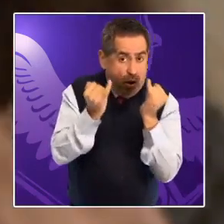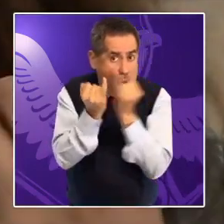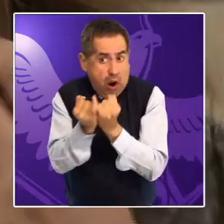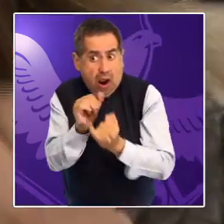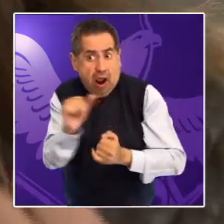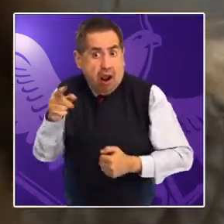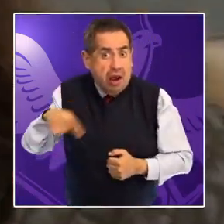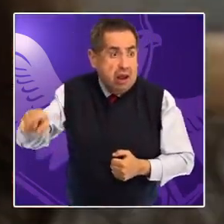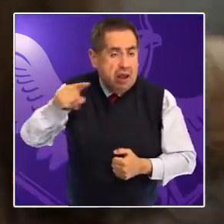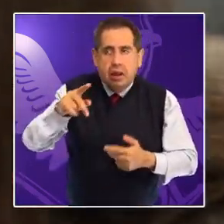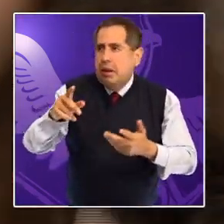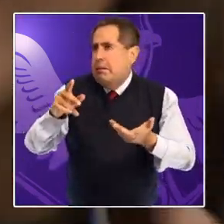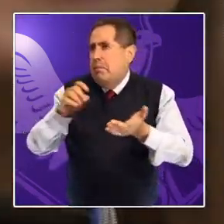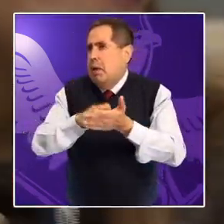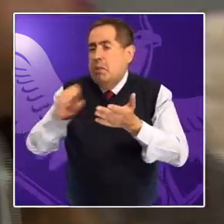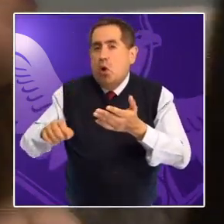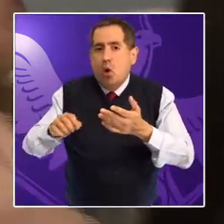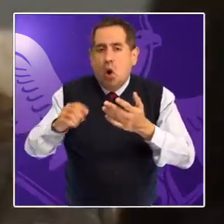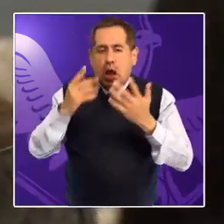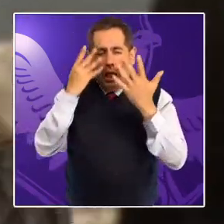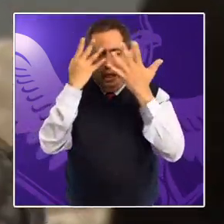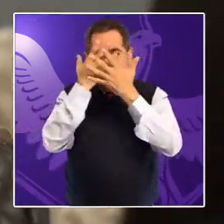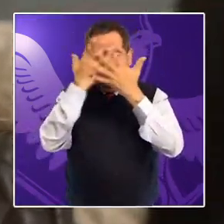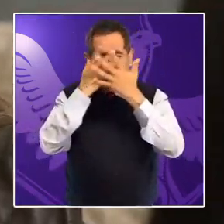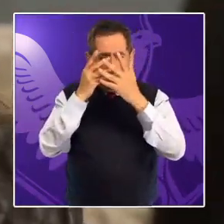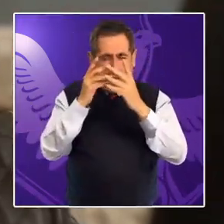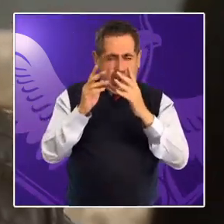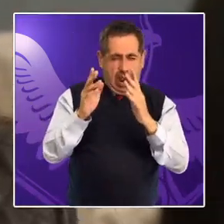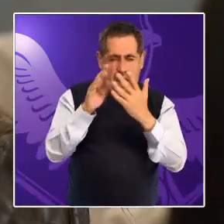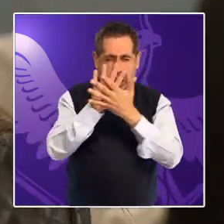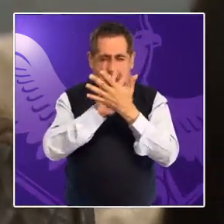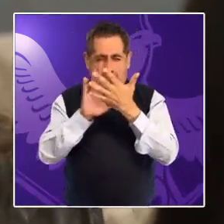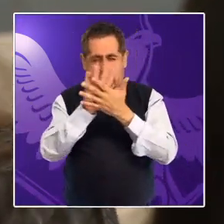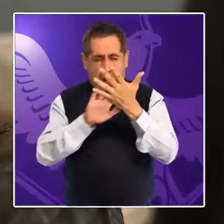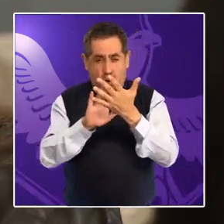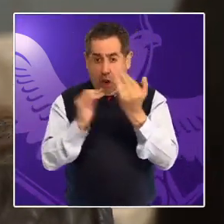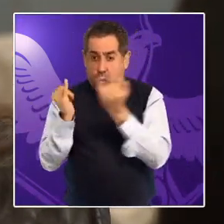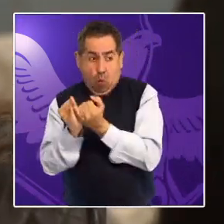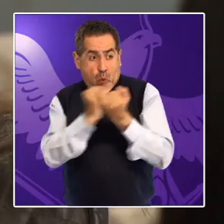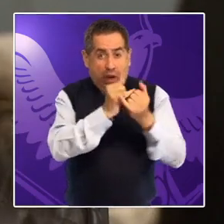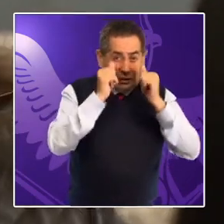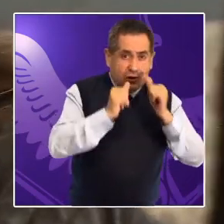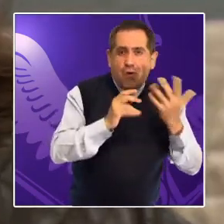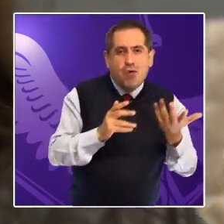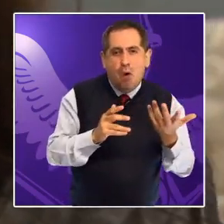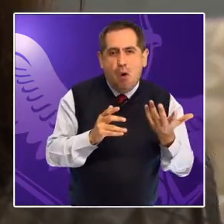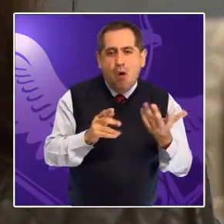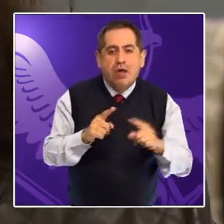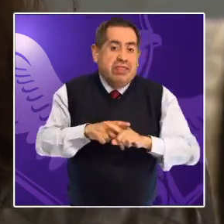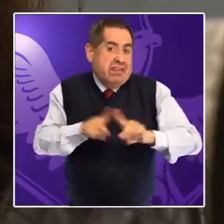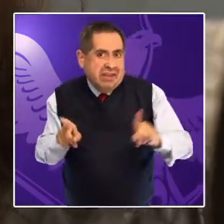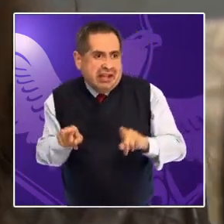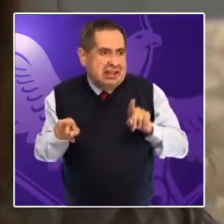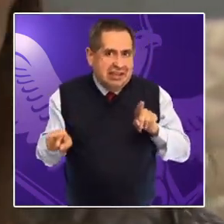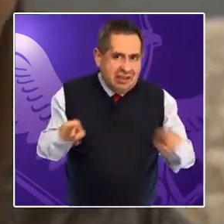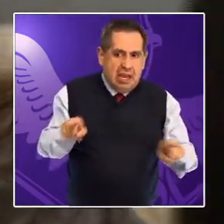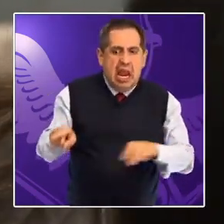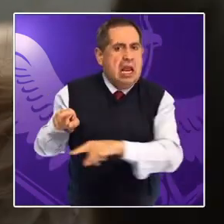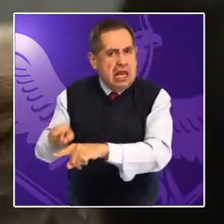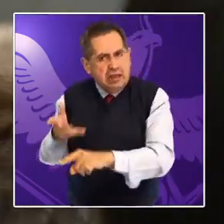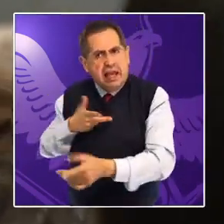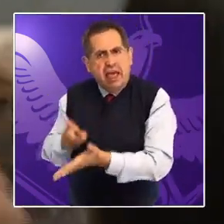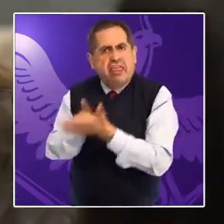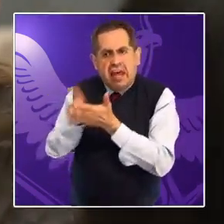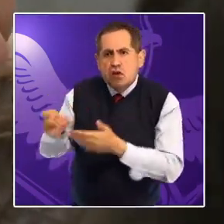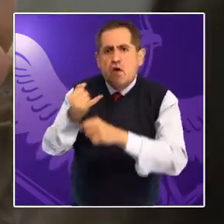que tiene baja visión, que sí ve algo, pero necesitaría ciertas cosas, por ejemplo, para acceder a su derecho a estar informada sobre